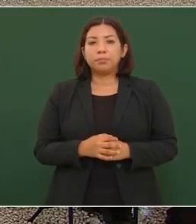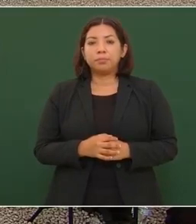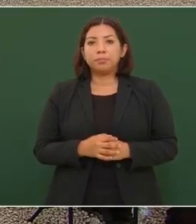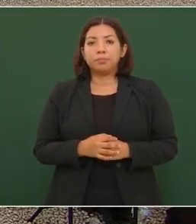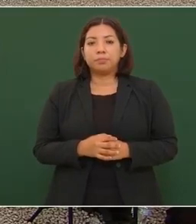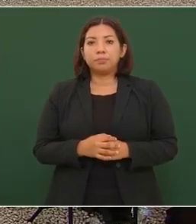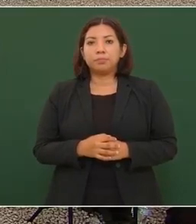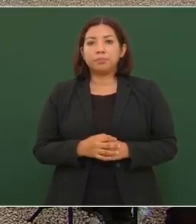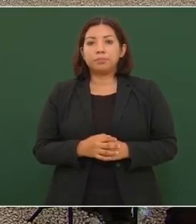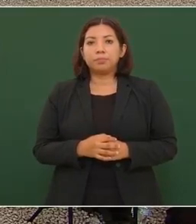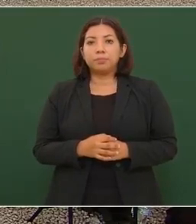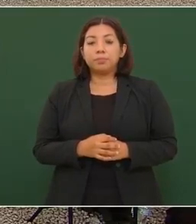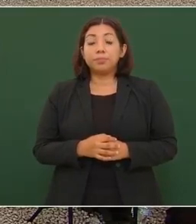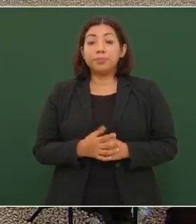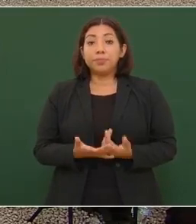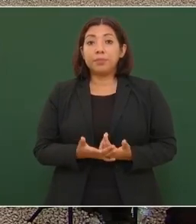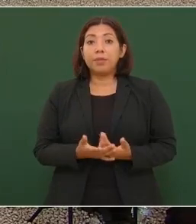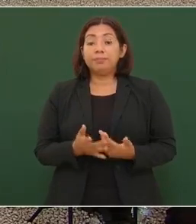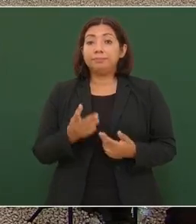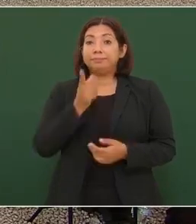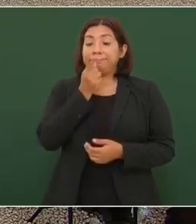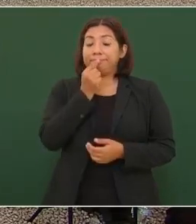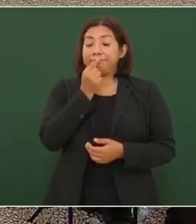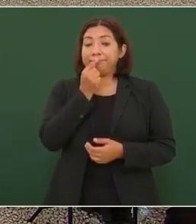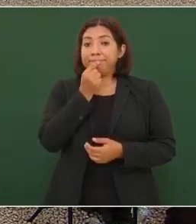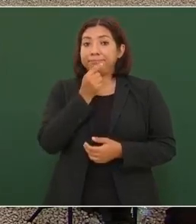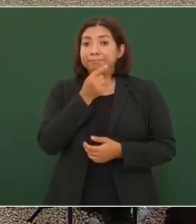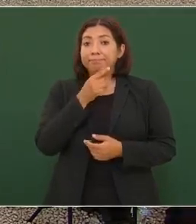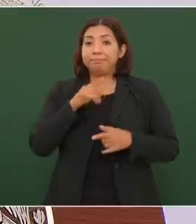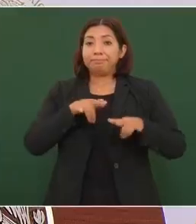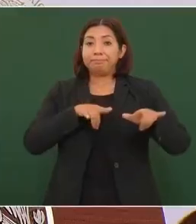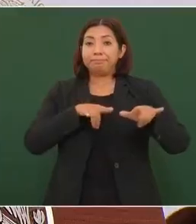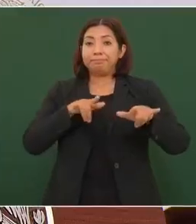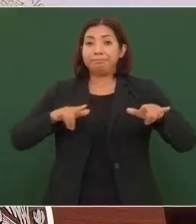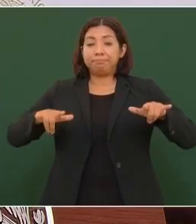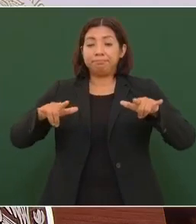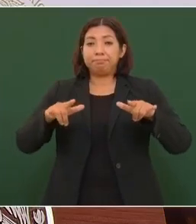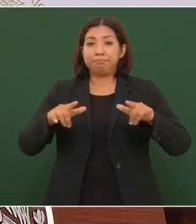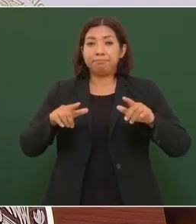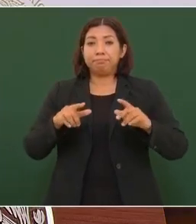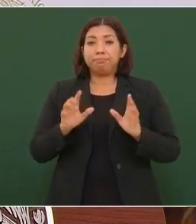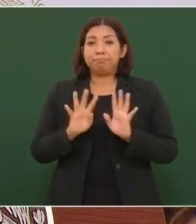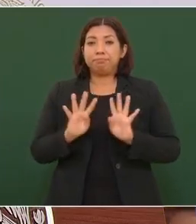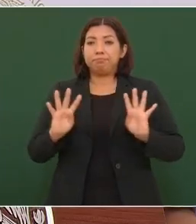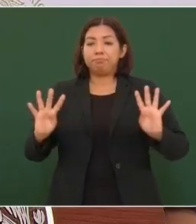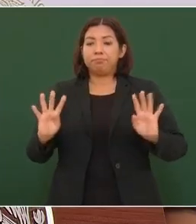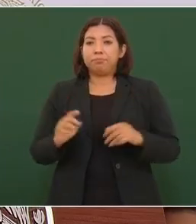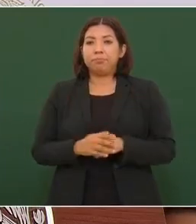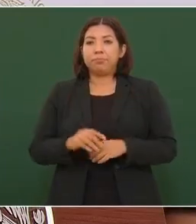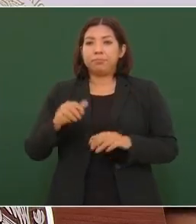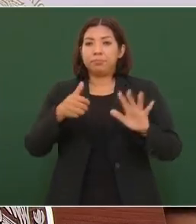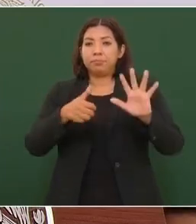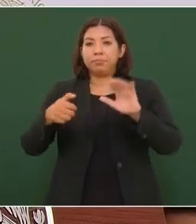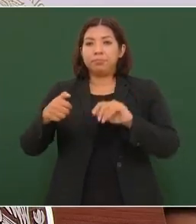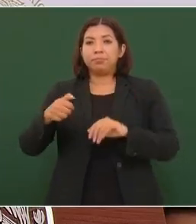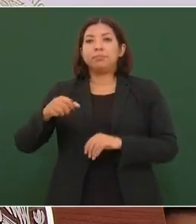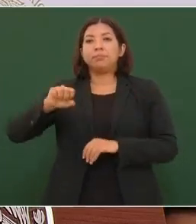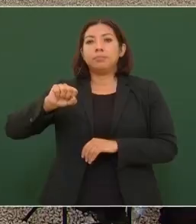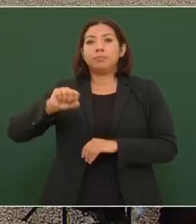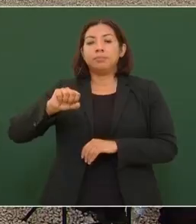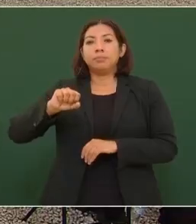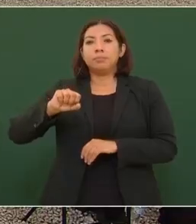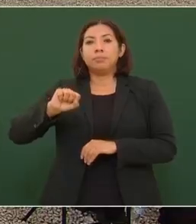Los efectivos de seguridad pública están distribuidos, aquí vemos la estatal, tiene 658